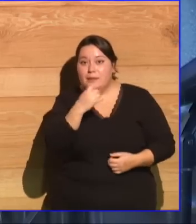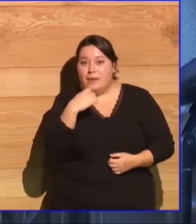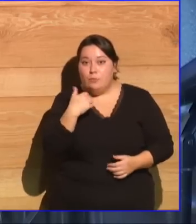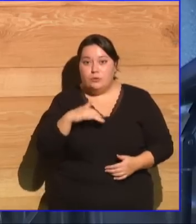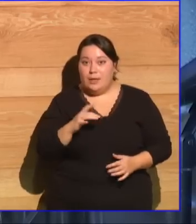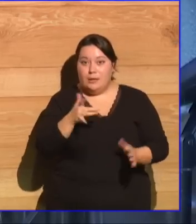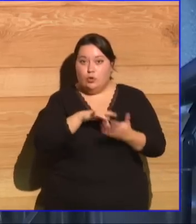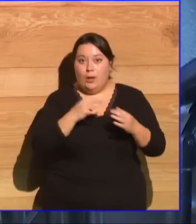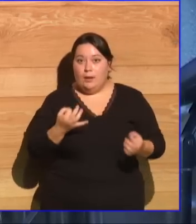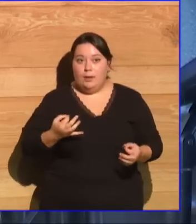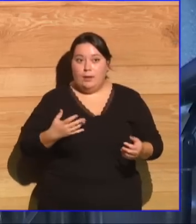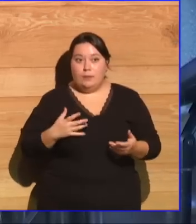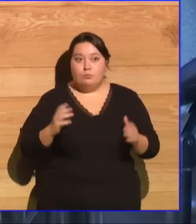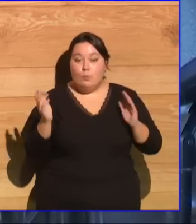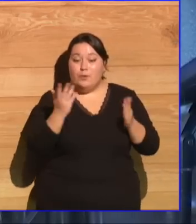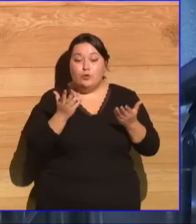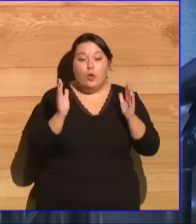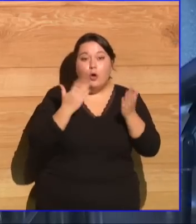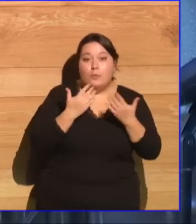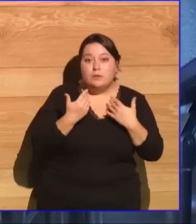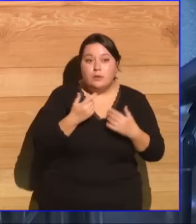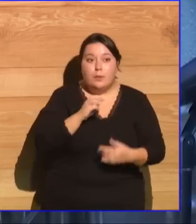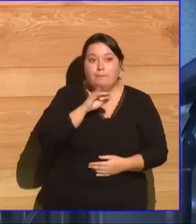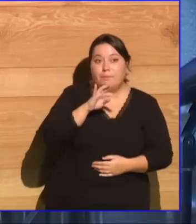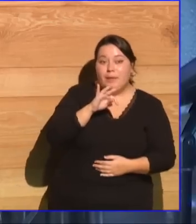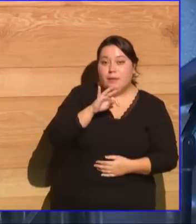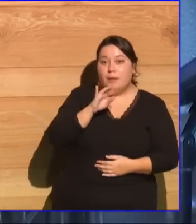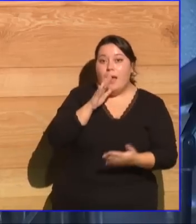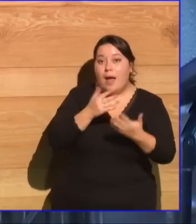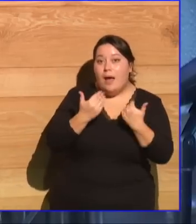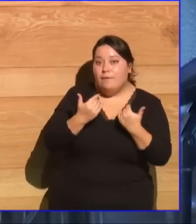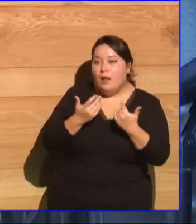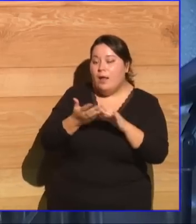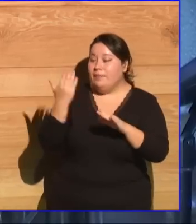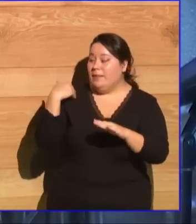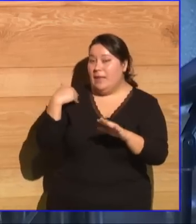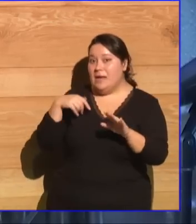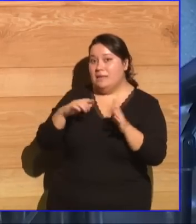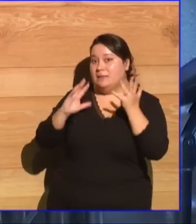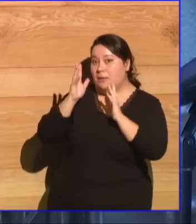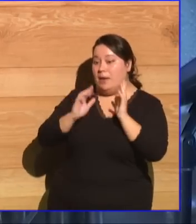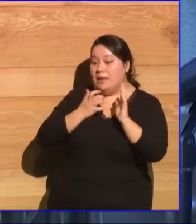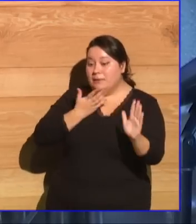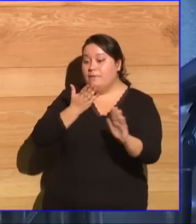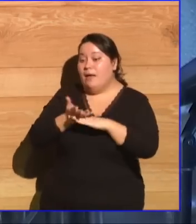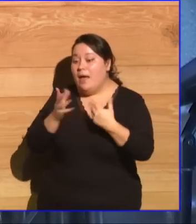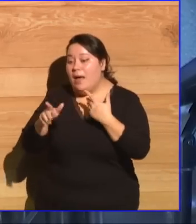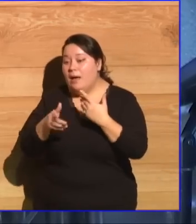llamas, cuando tienen esa conversación, cada vez que vemos que Pete está hablando, detrás de él están esas llamas. Y cuando se dirige hacia Holly Hunter